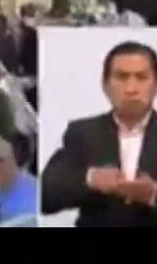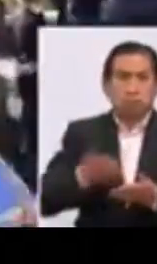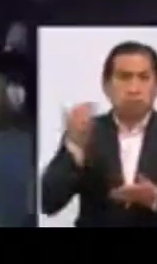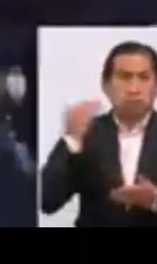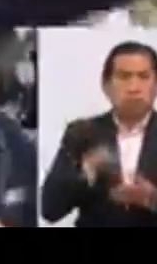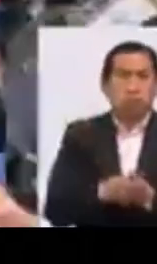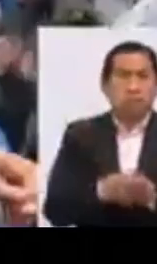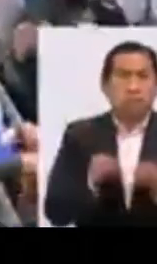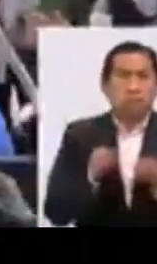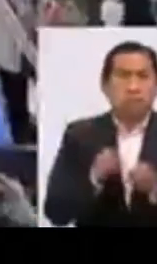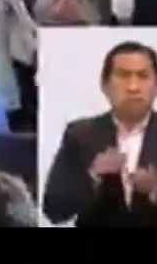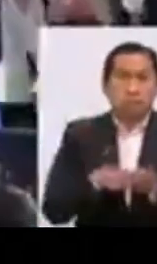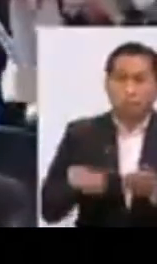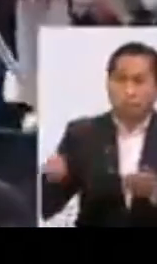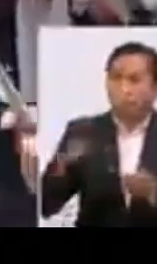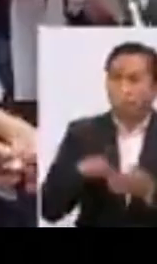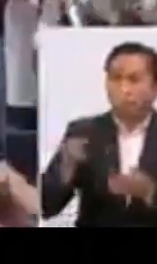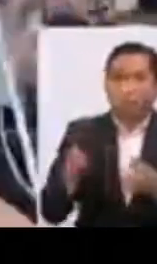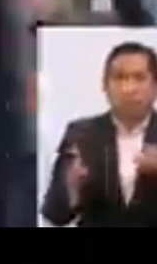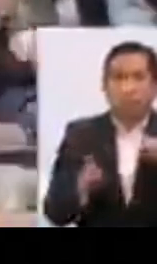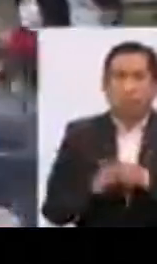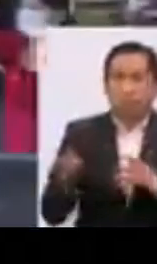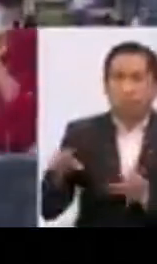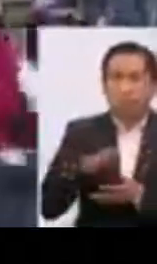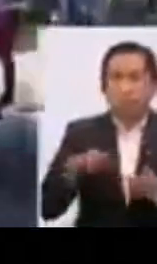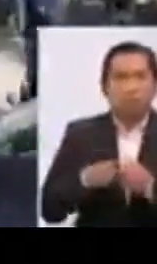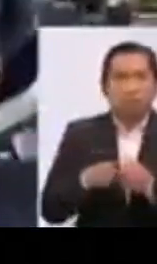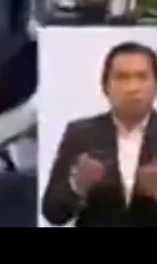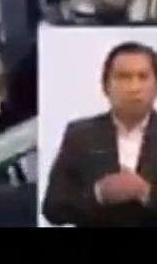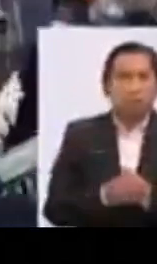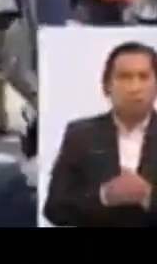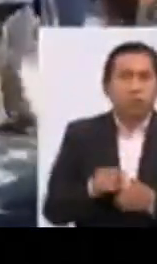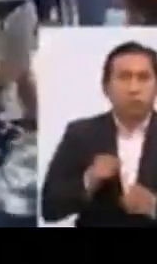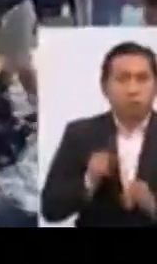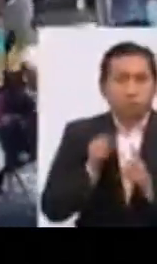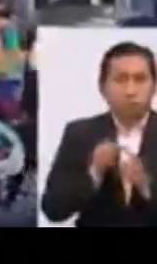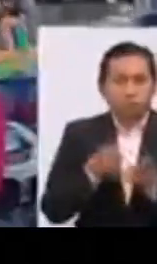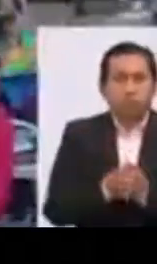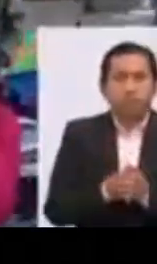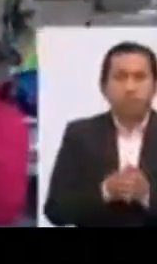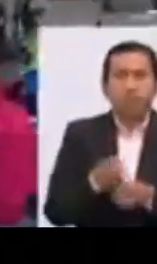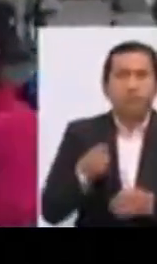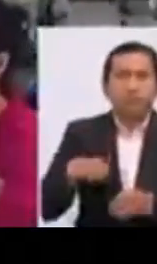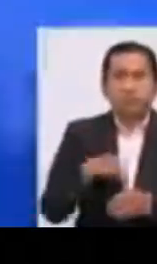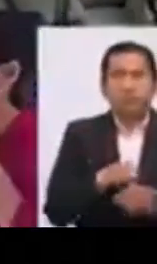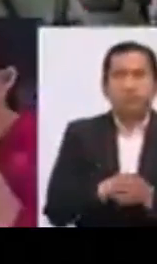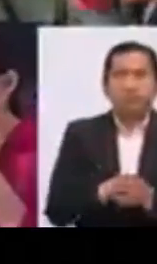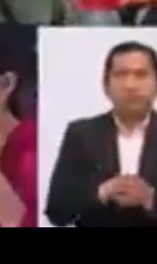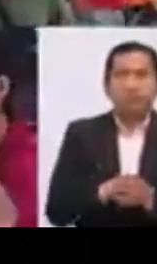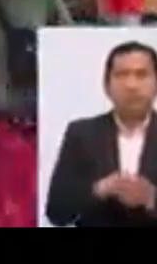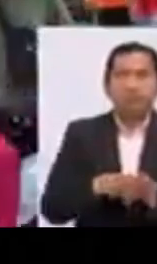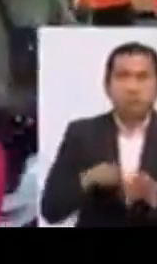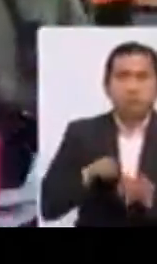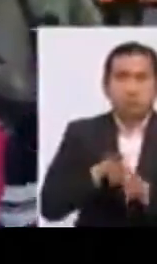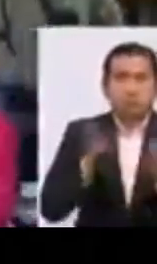de alguna manera hace y genera desestabilidad. Yo te digo, Iván, nosotros estamos después de esta